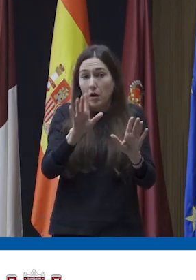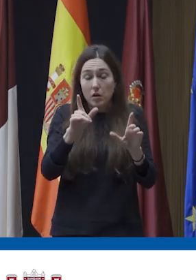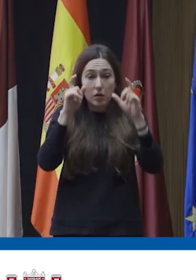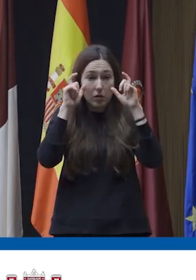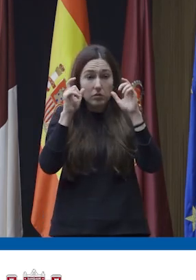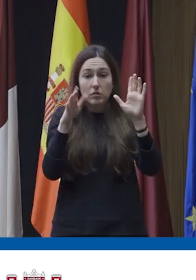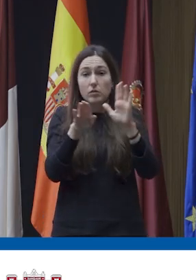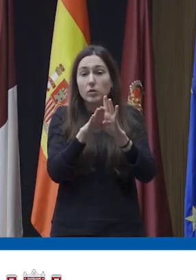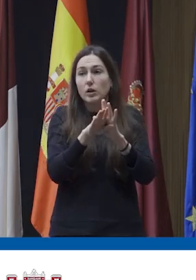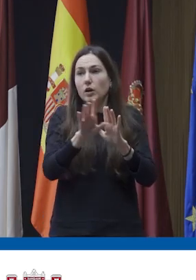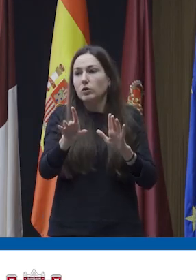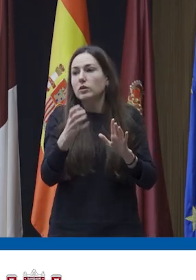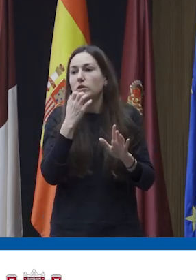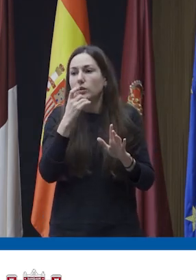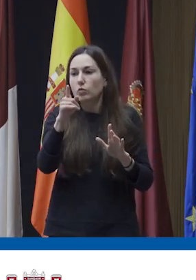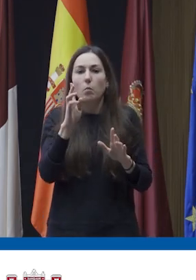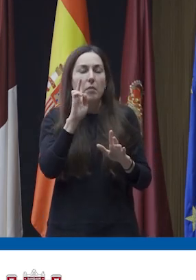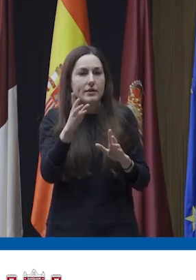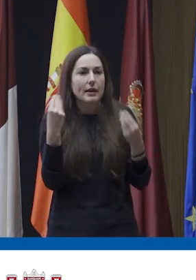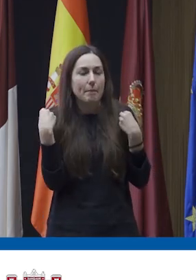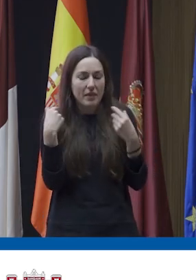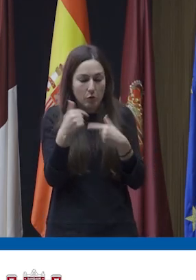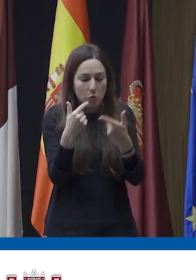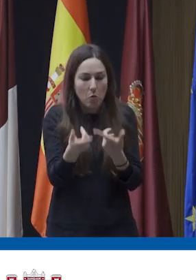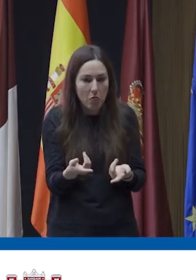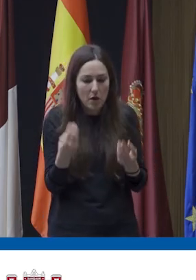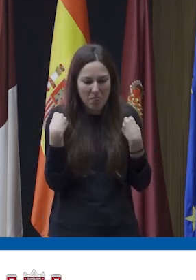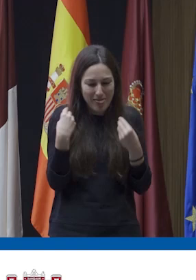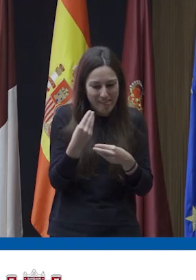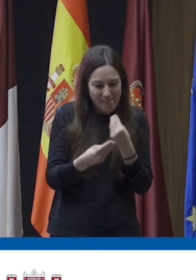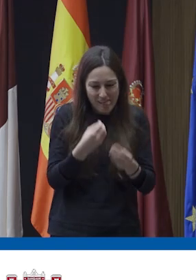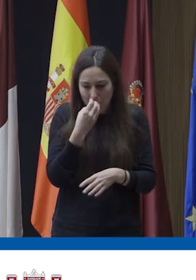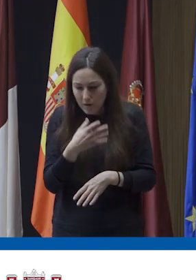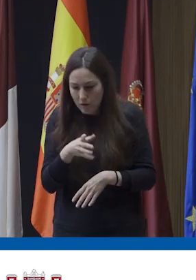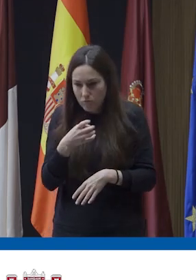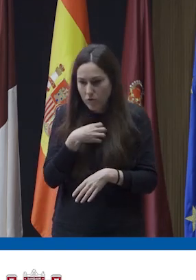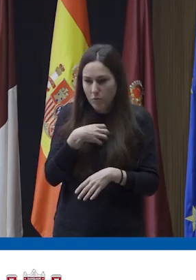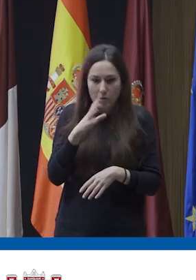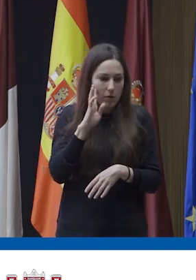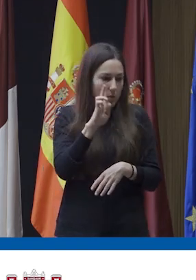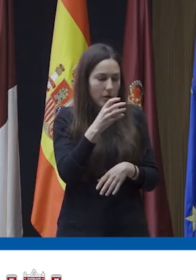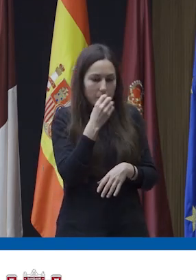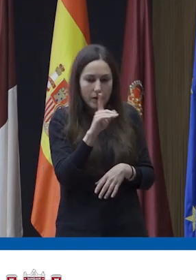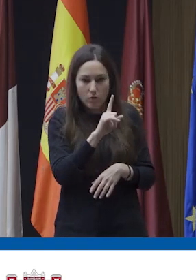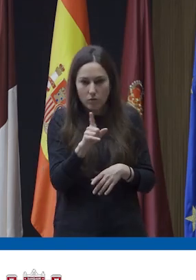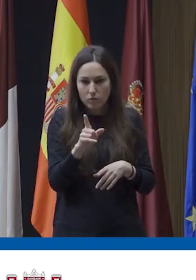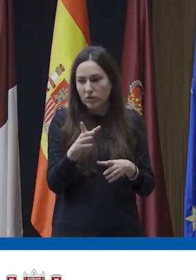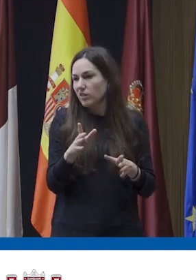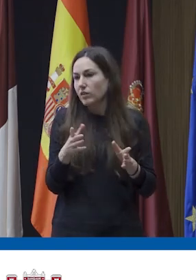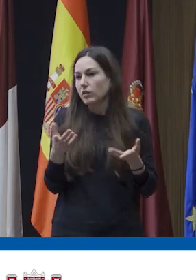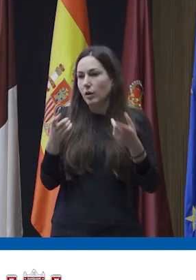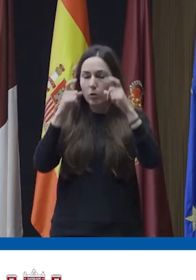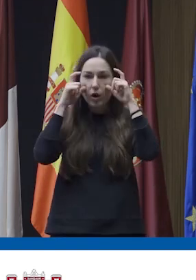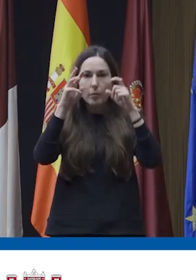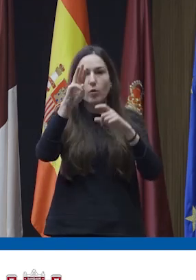veas que las actividades diarias no las puedes hacer bien, pues te decides si te operas, es asumir el riesgo. O sea, tampoco vamos a estar cambiando el cristal y haciendo un progresivo